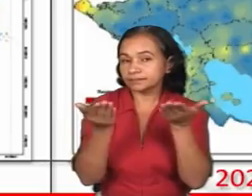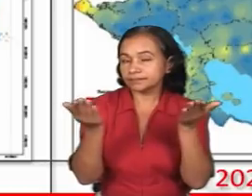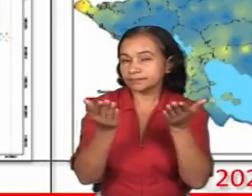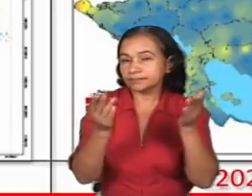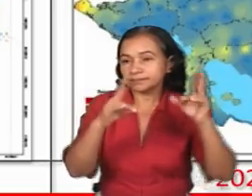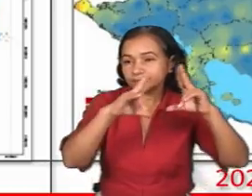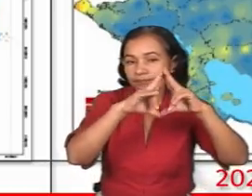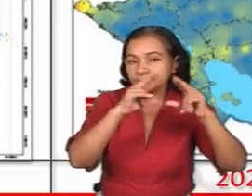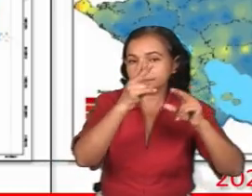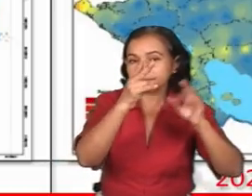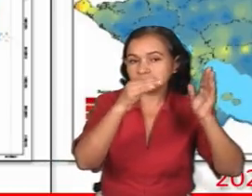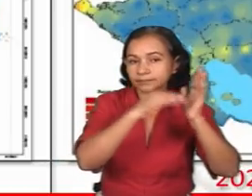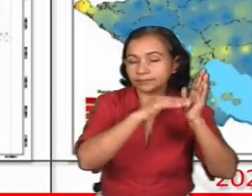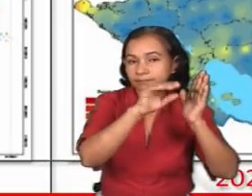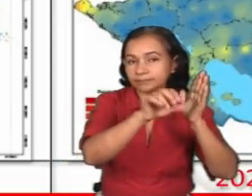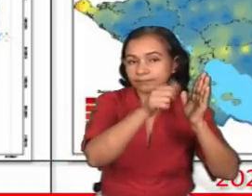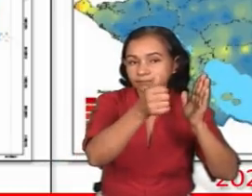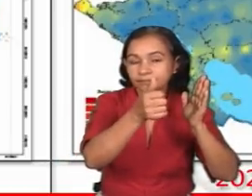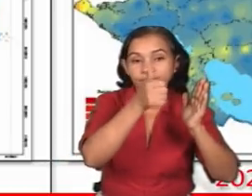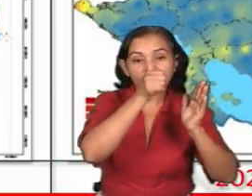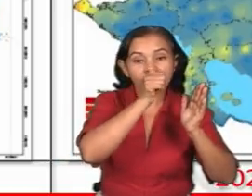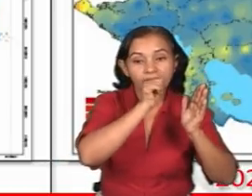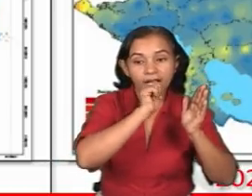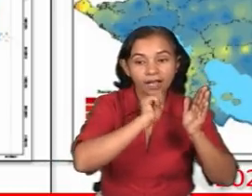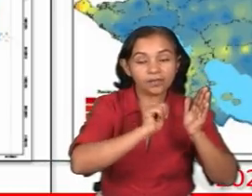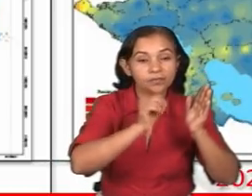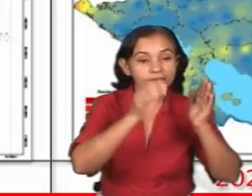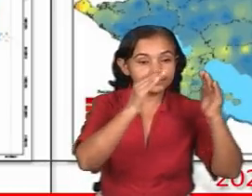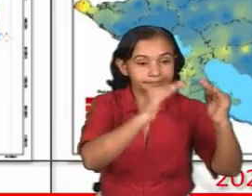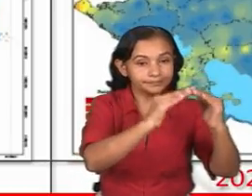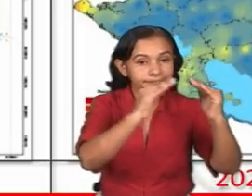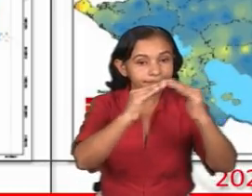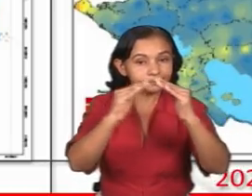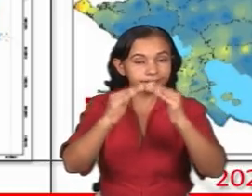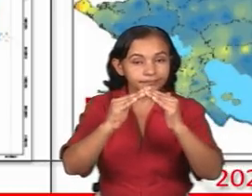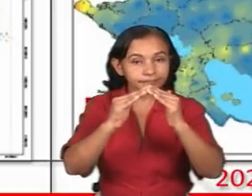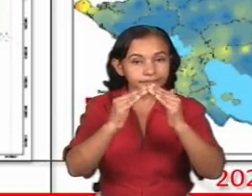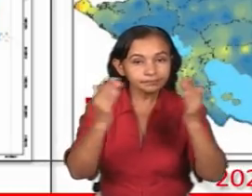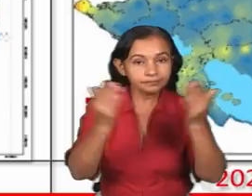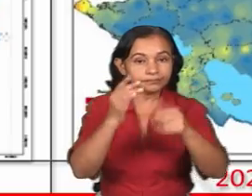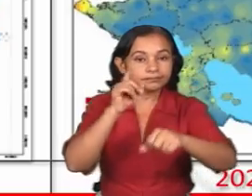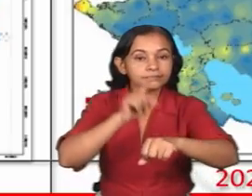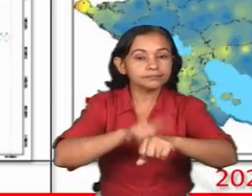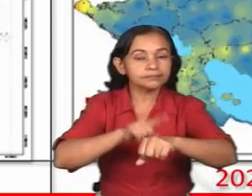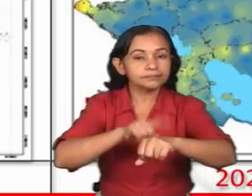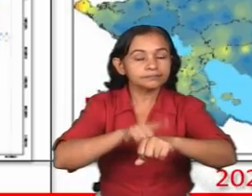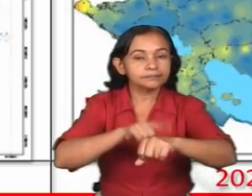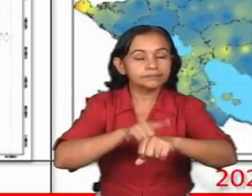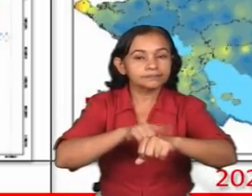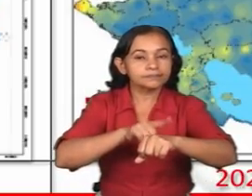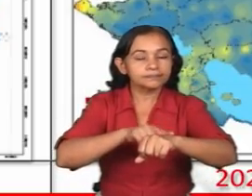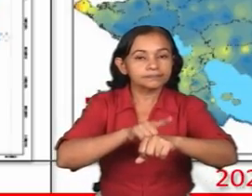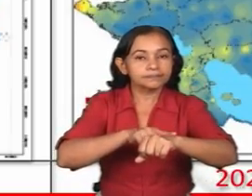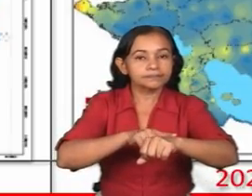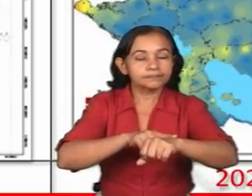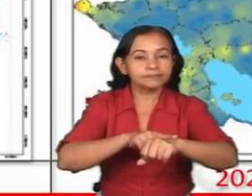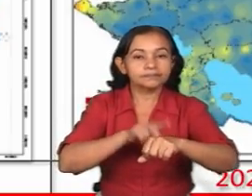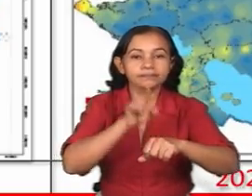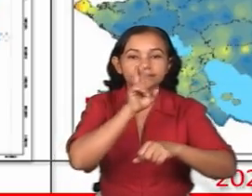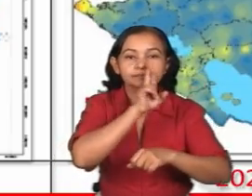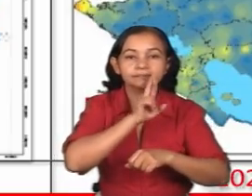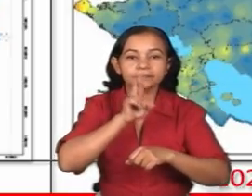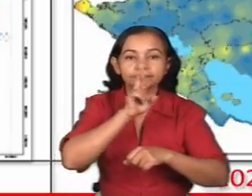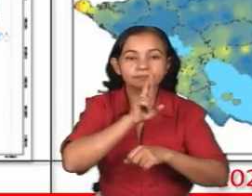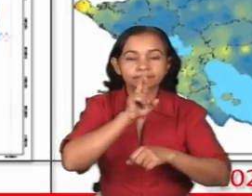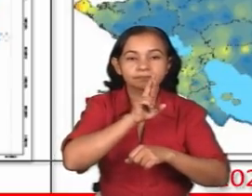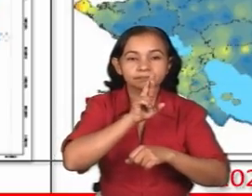el país en el 2006 en cuanto a la cobertura de agua potable, que tiene, pero además con los horarios, es decir, cuántas horas recibía. Entre más rojo, menos